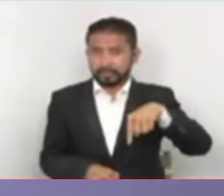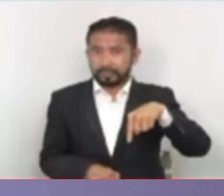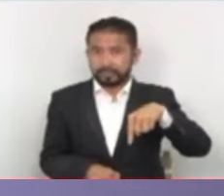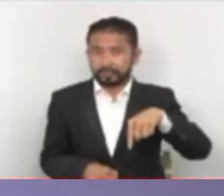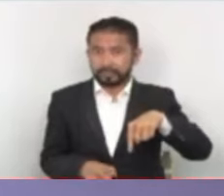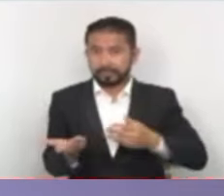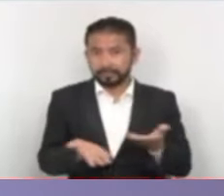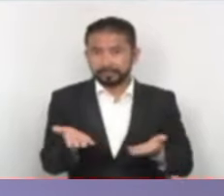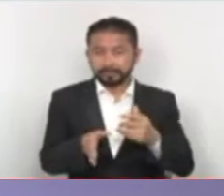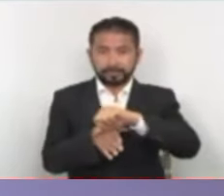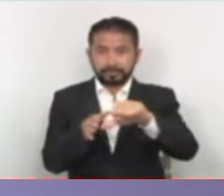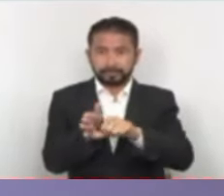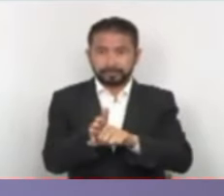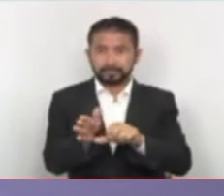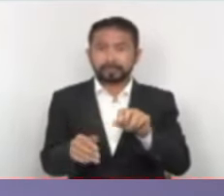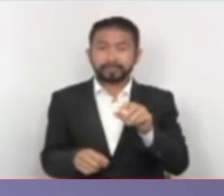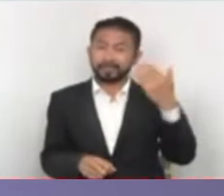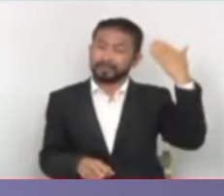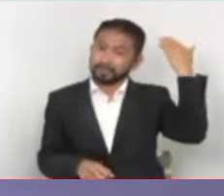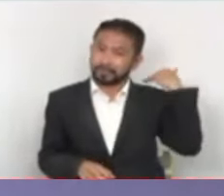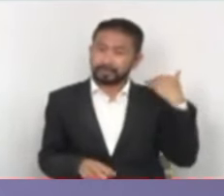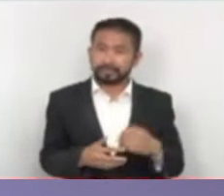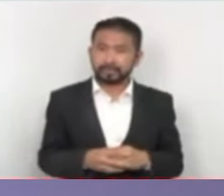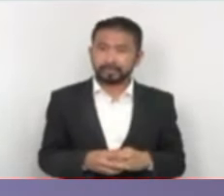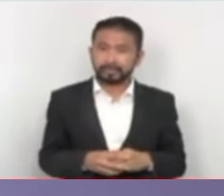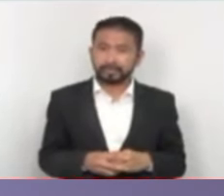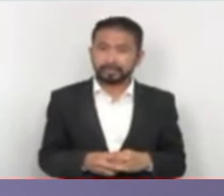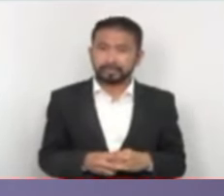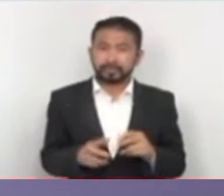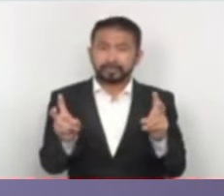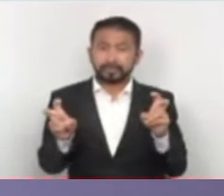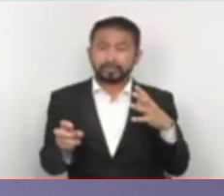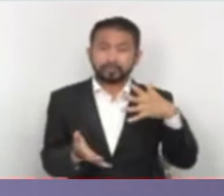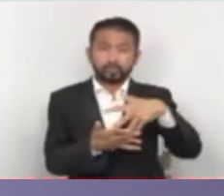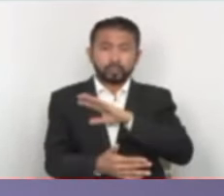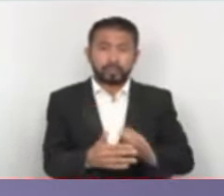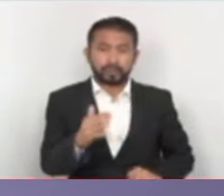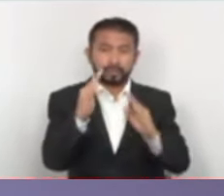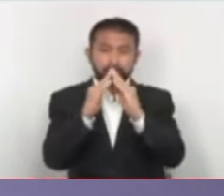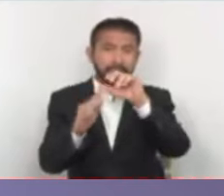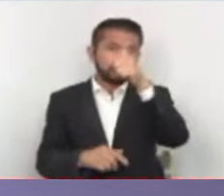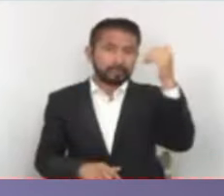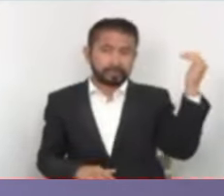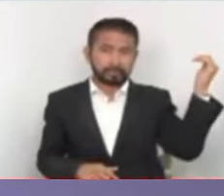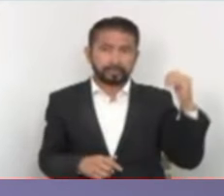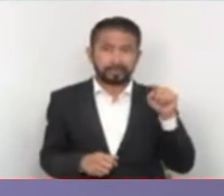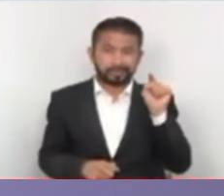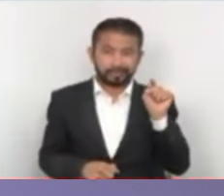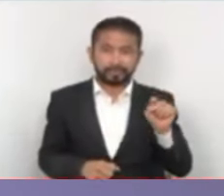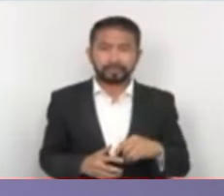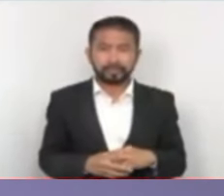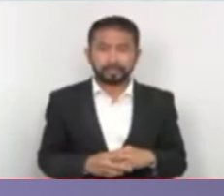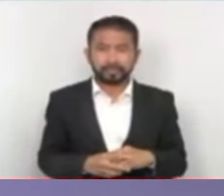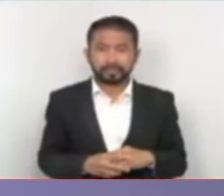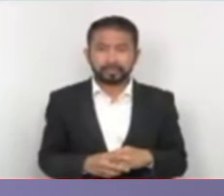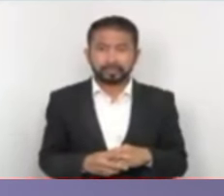servir en esta Asamblea Legislativa desde el periodo anterior, el tema de nuestros hermanos salvadoreños que viven en el exterior.